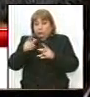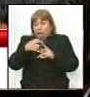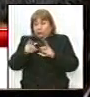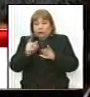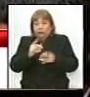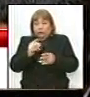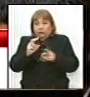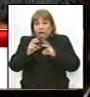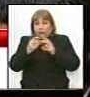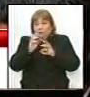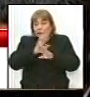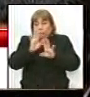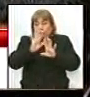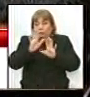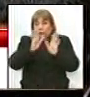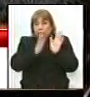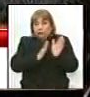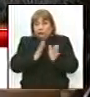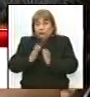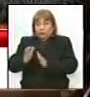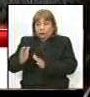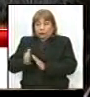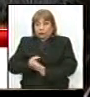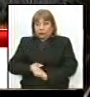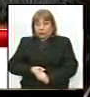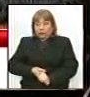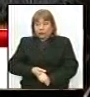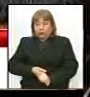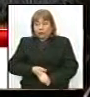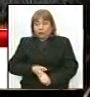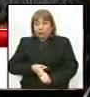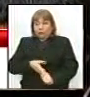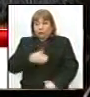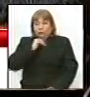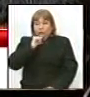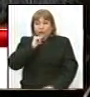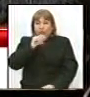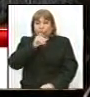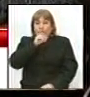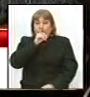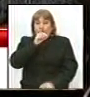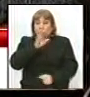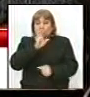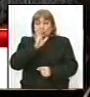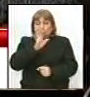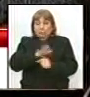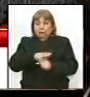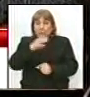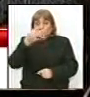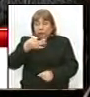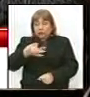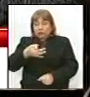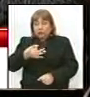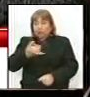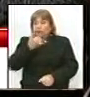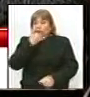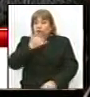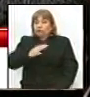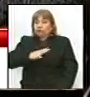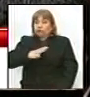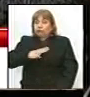se ha dicho de que es una en faltar a la verdad es una falta de ética y que afecta a la ley